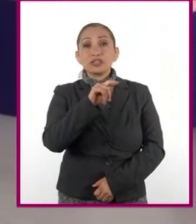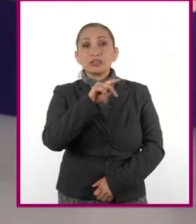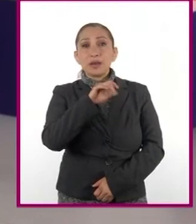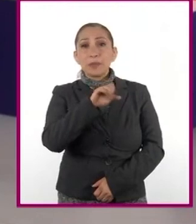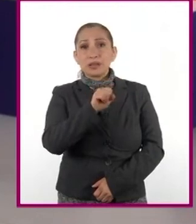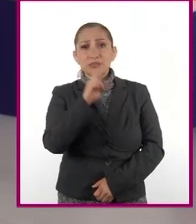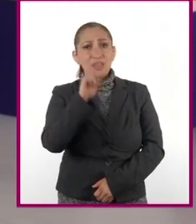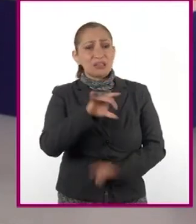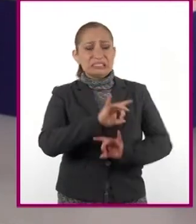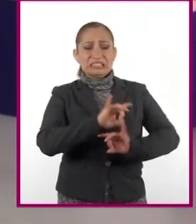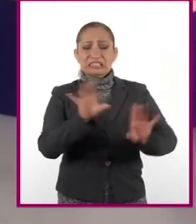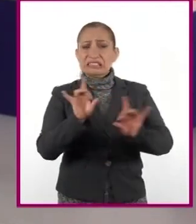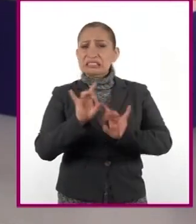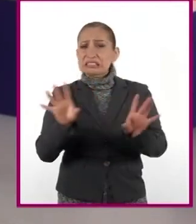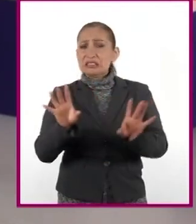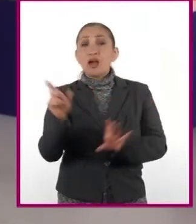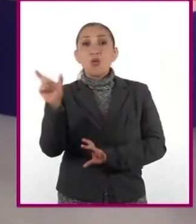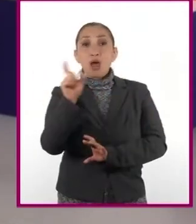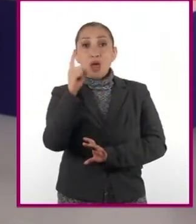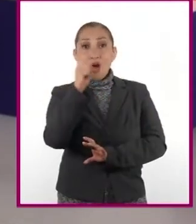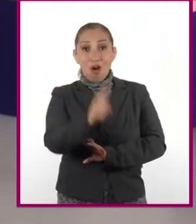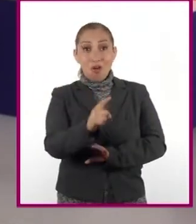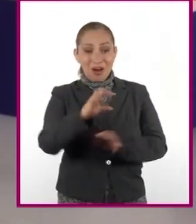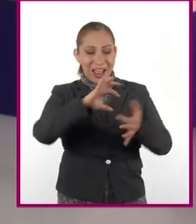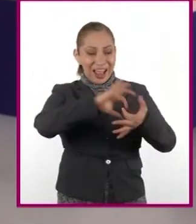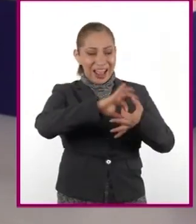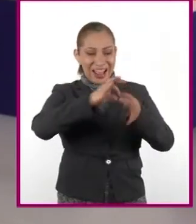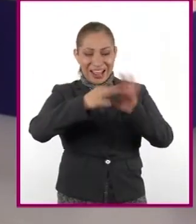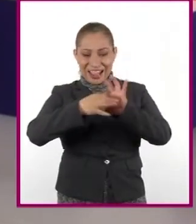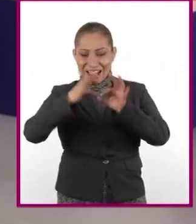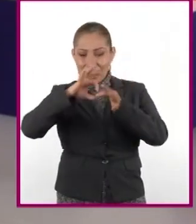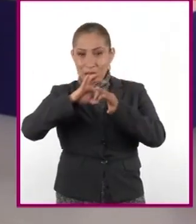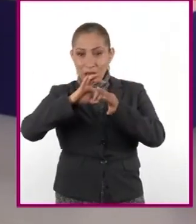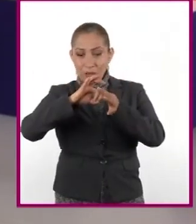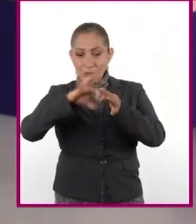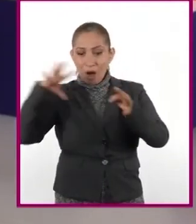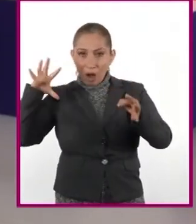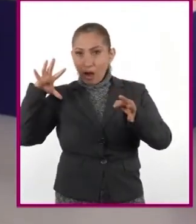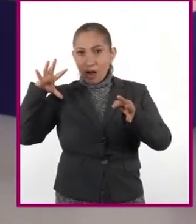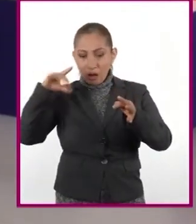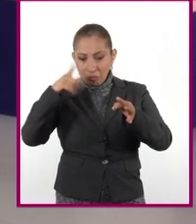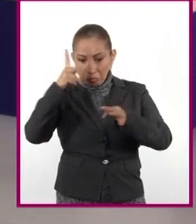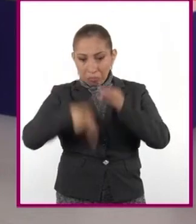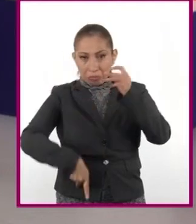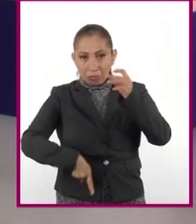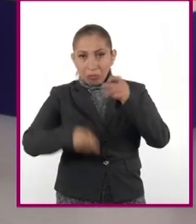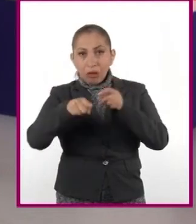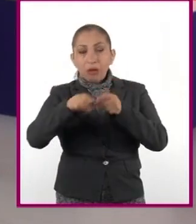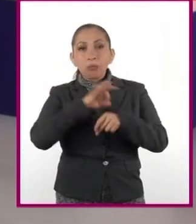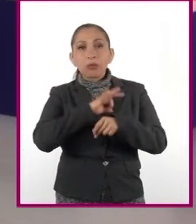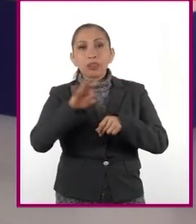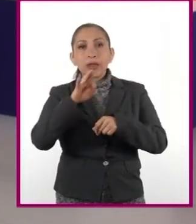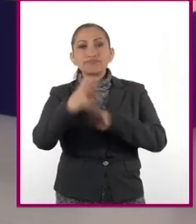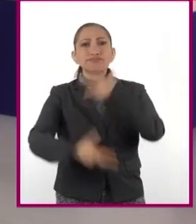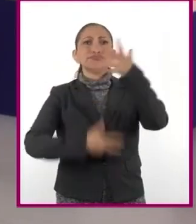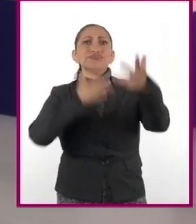increíblemente delicados. Cuando un eslabón de la cadena alimentaria desaparece, las cosas se pueden salir de control y